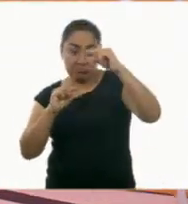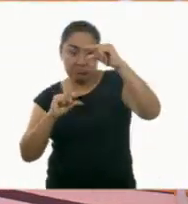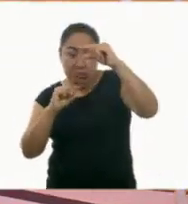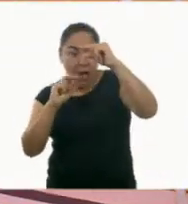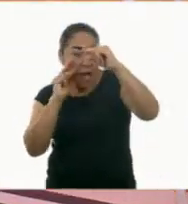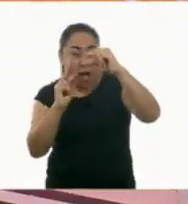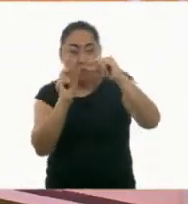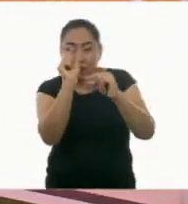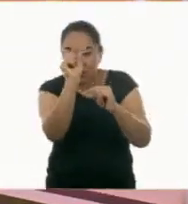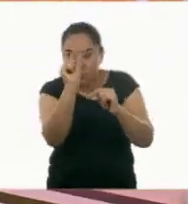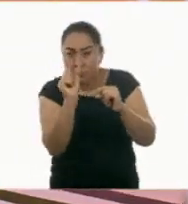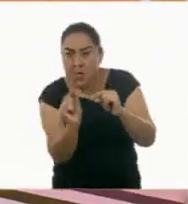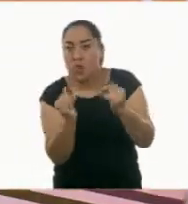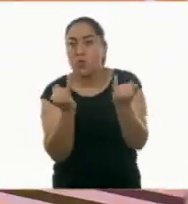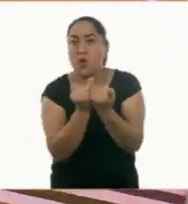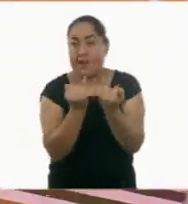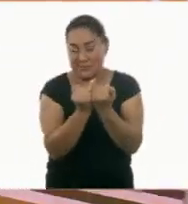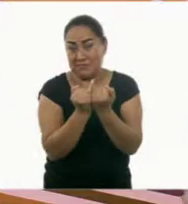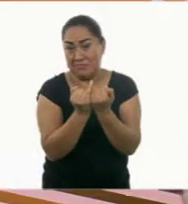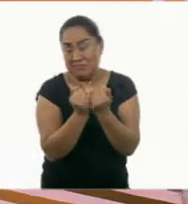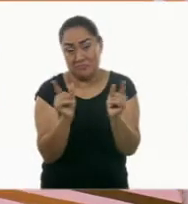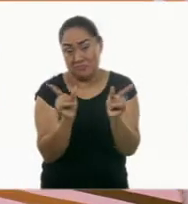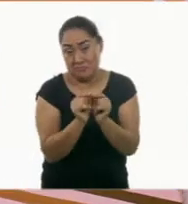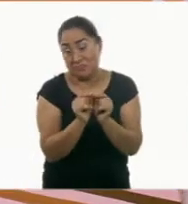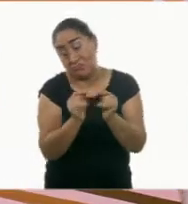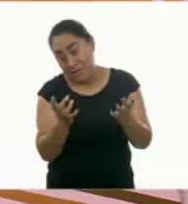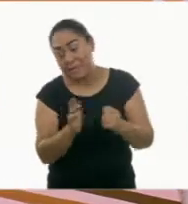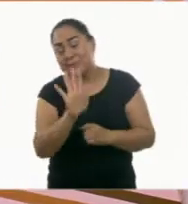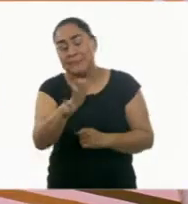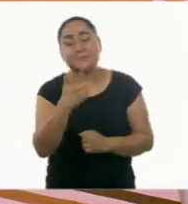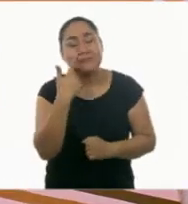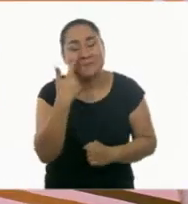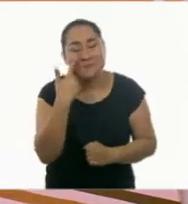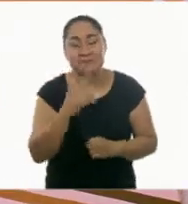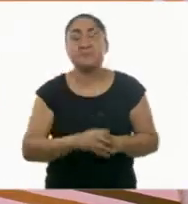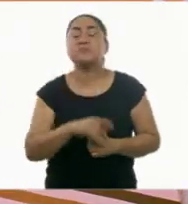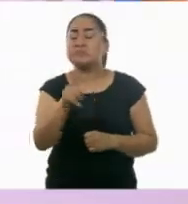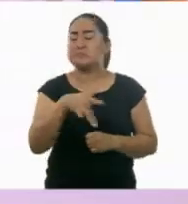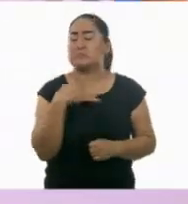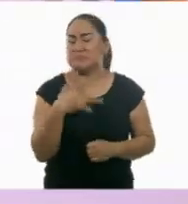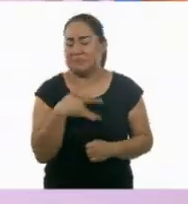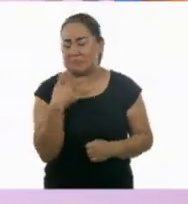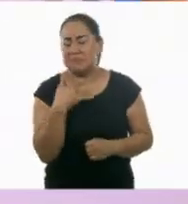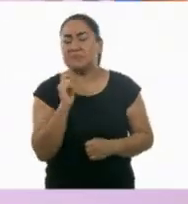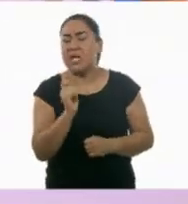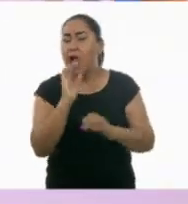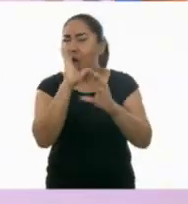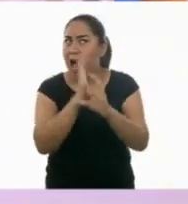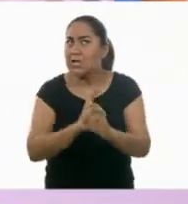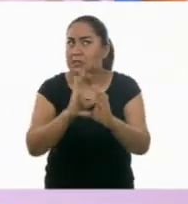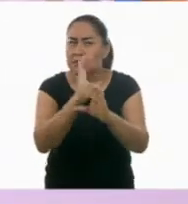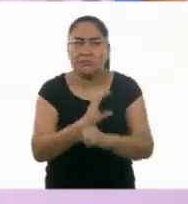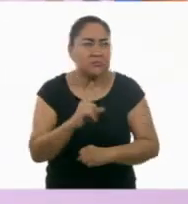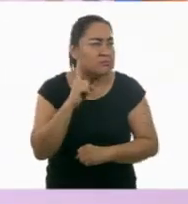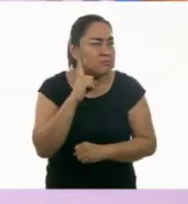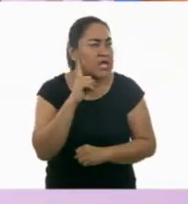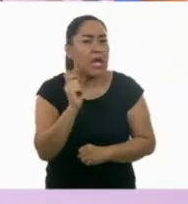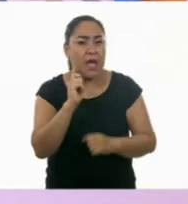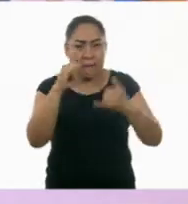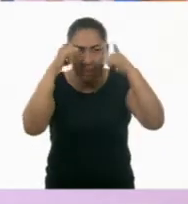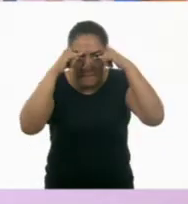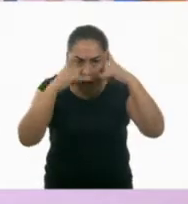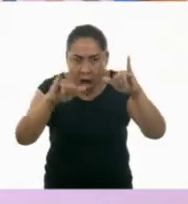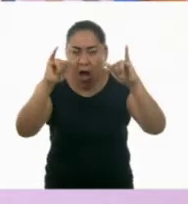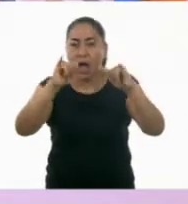porque terminan o suenan igual, ¿verdad? Entonces, fíjense bien, analizamos la canción con la vaca, con